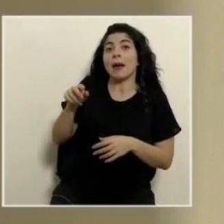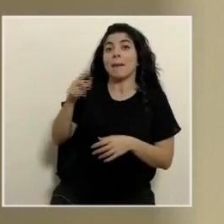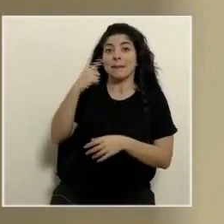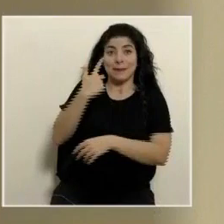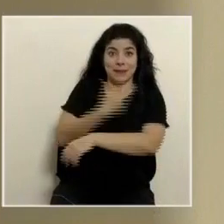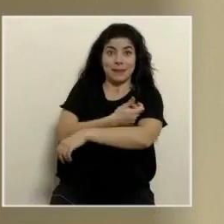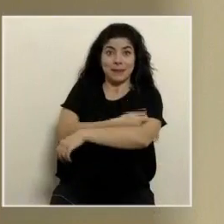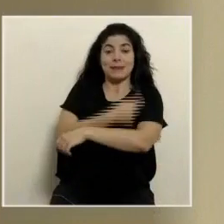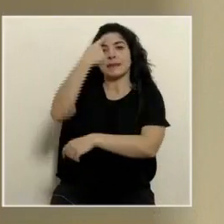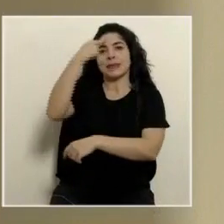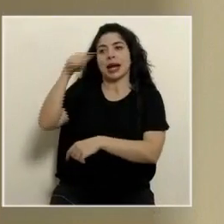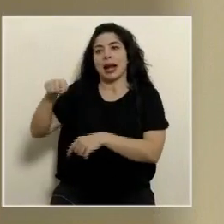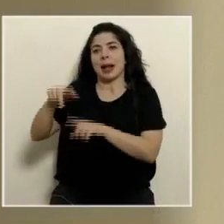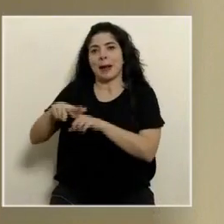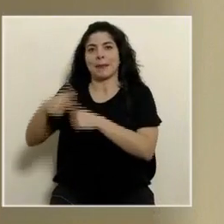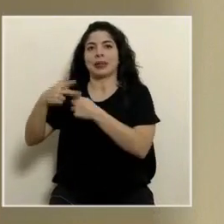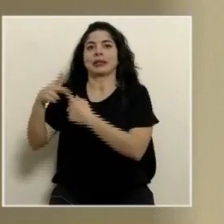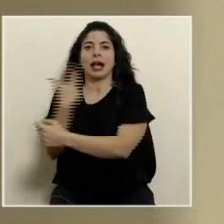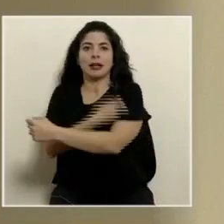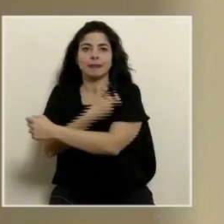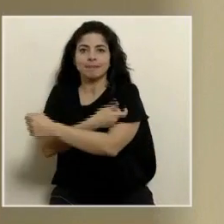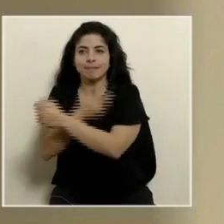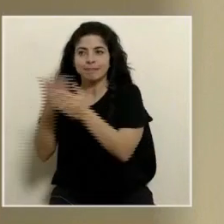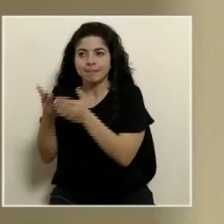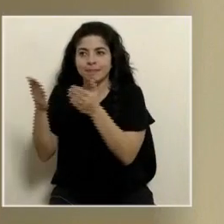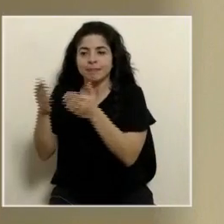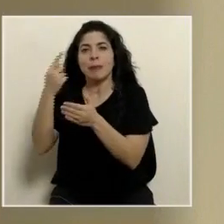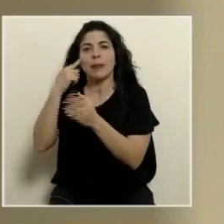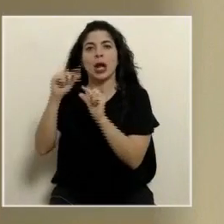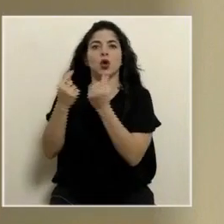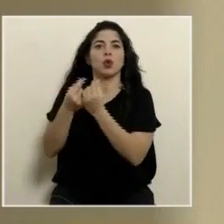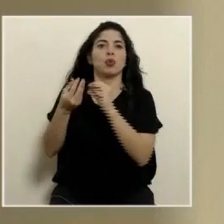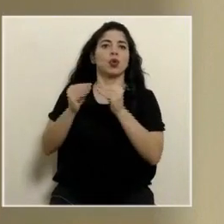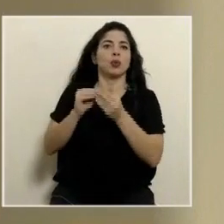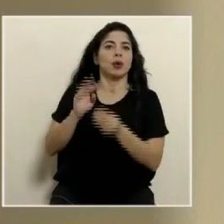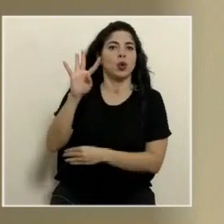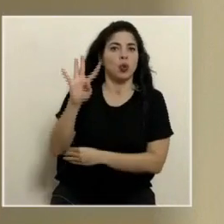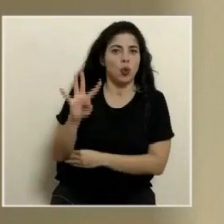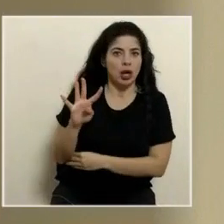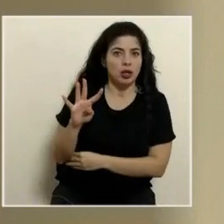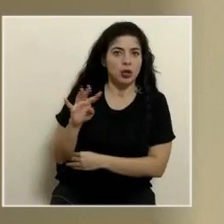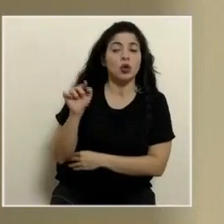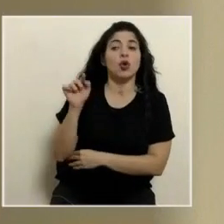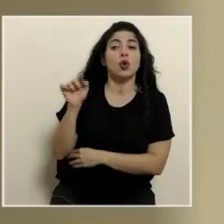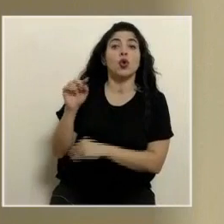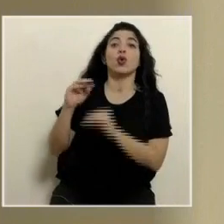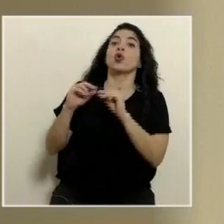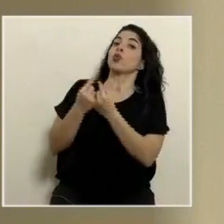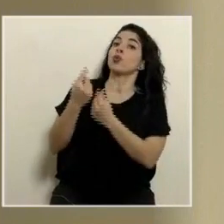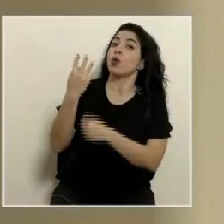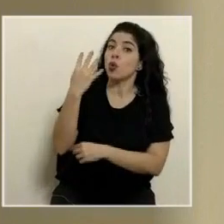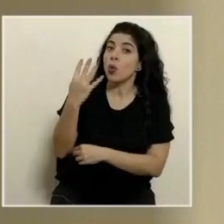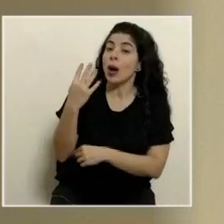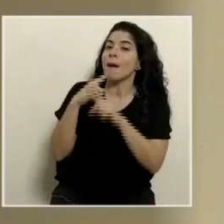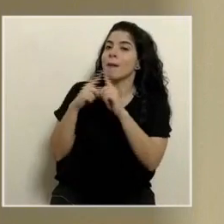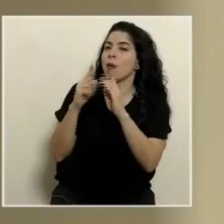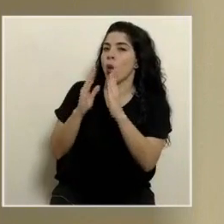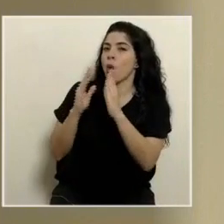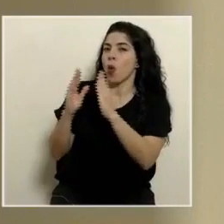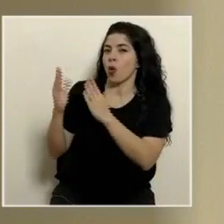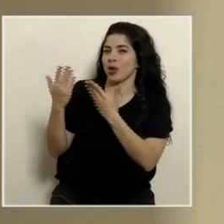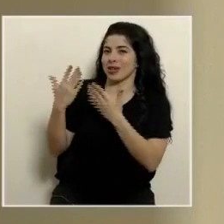esas estrategias de vacunación o de inmunización dirigidas al grupo 4, cuyos integrantes acabo